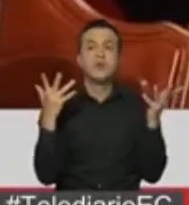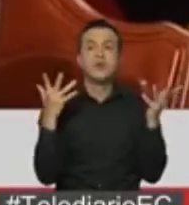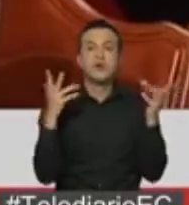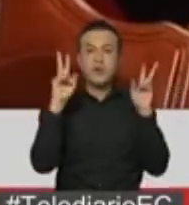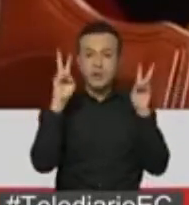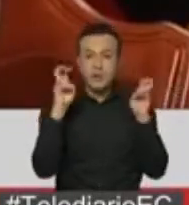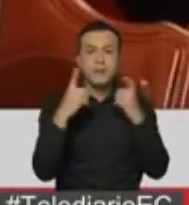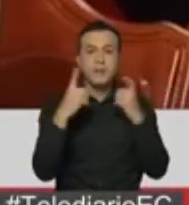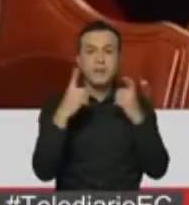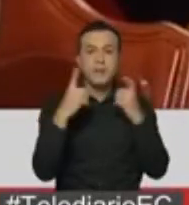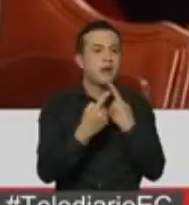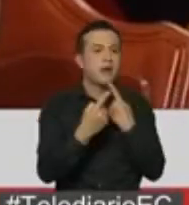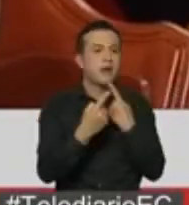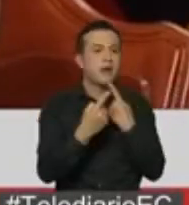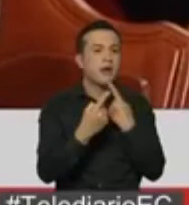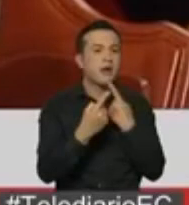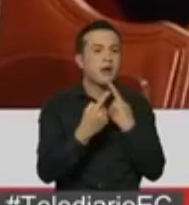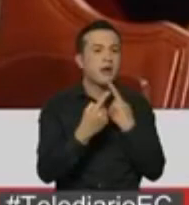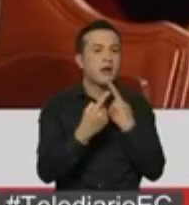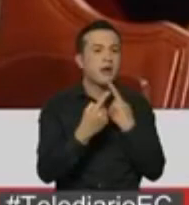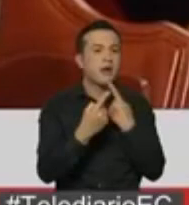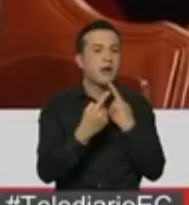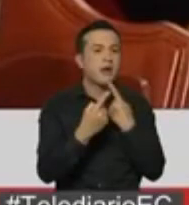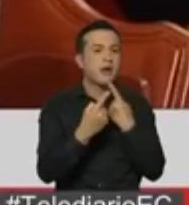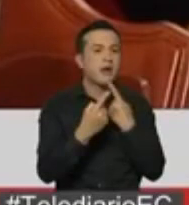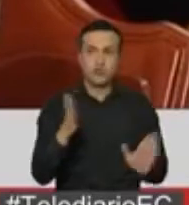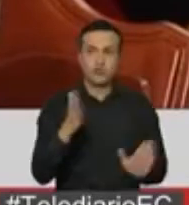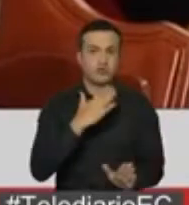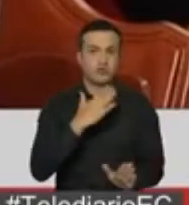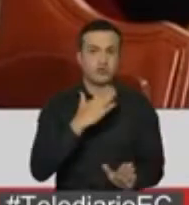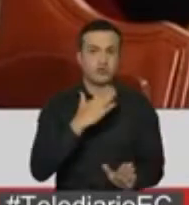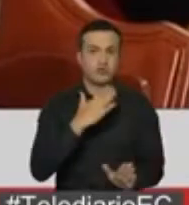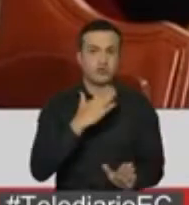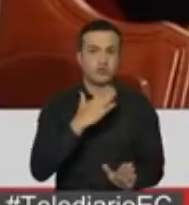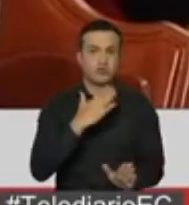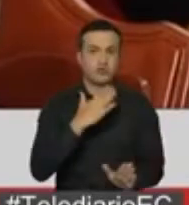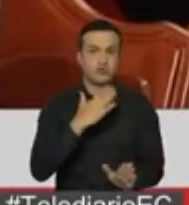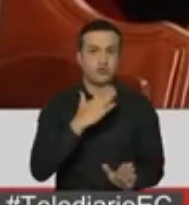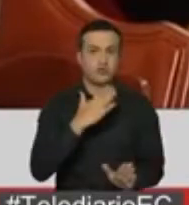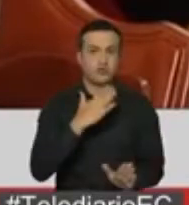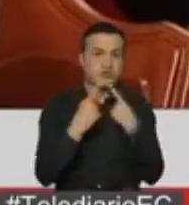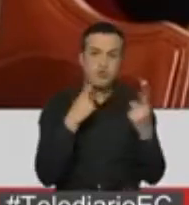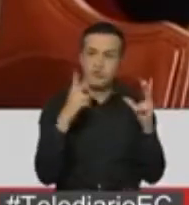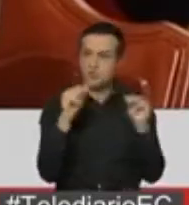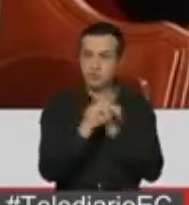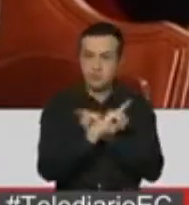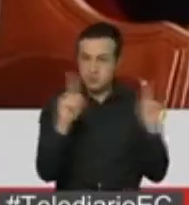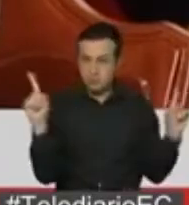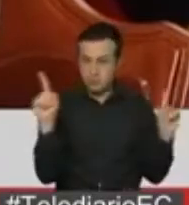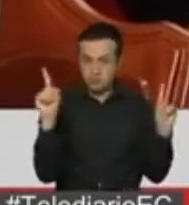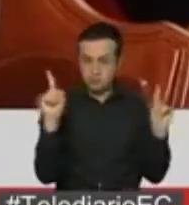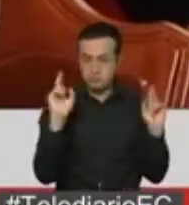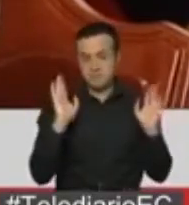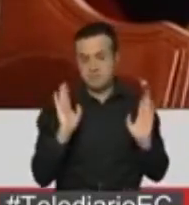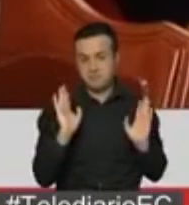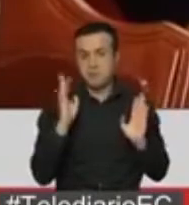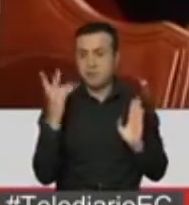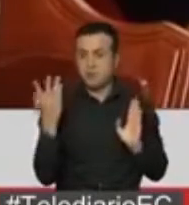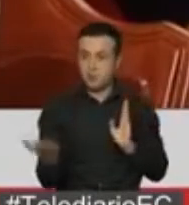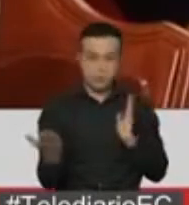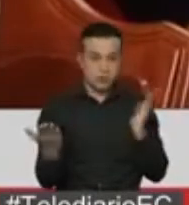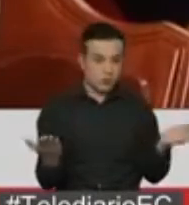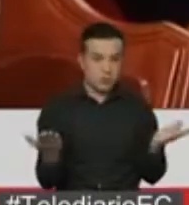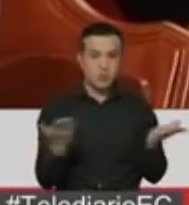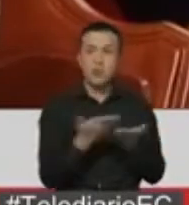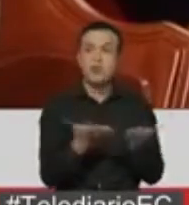supuesto diálogo entre dos legisladores. Primero, yo no participo en ese diálogo. Segundo, ninguno de los dos legisladores en